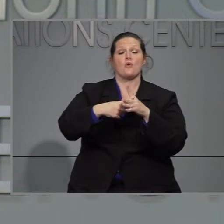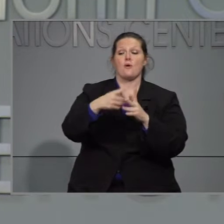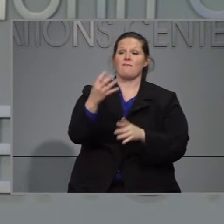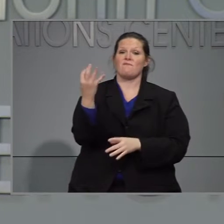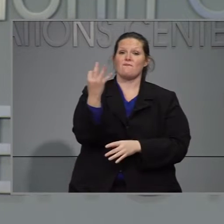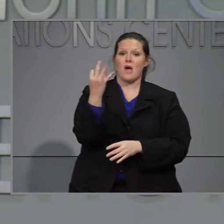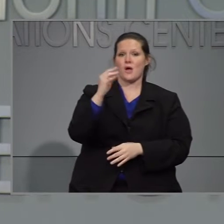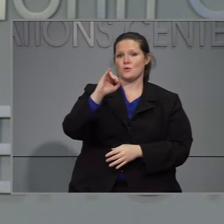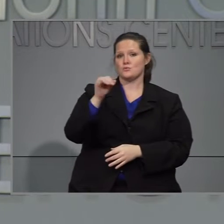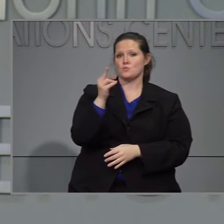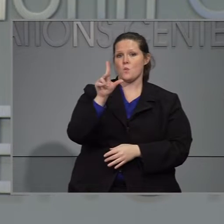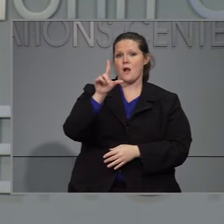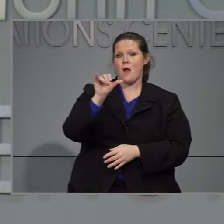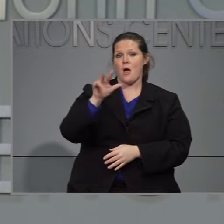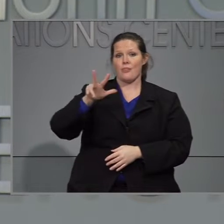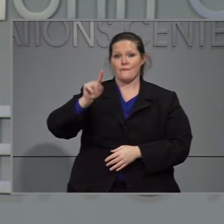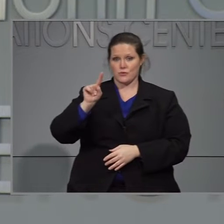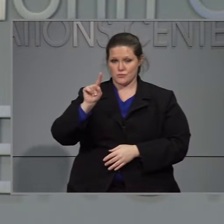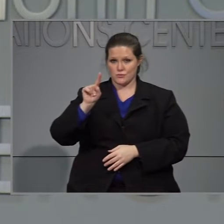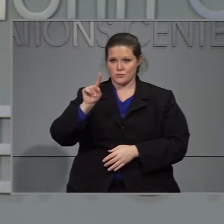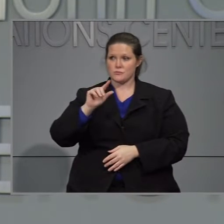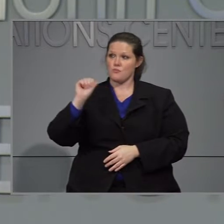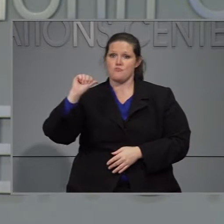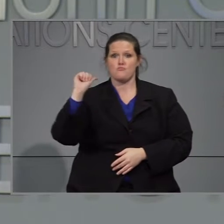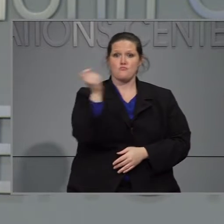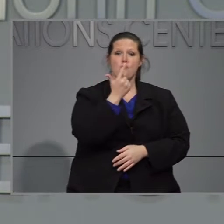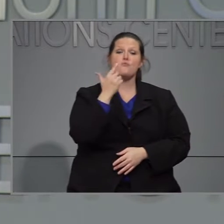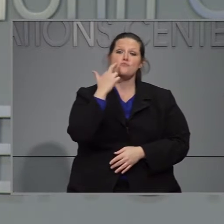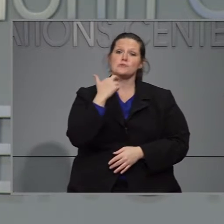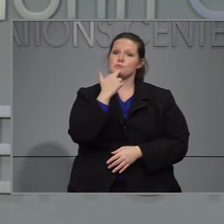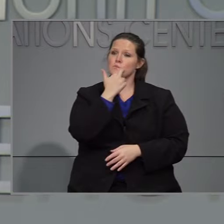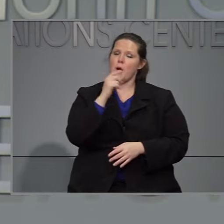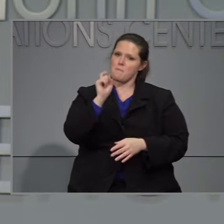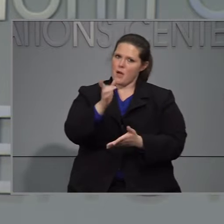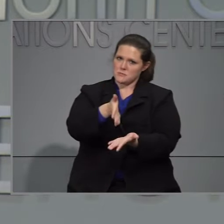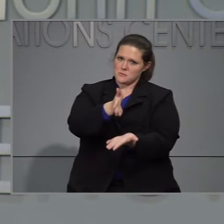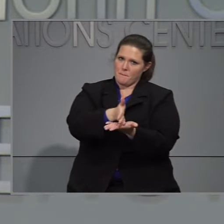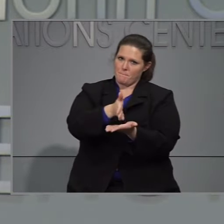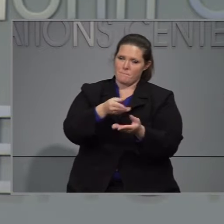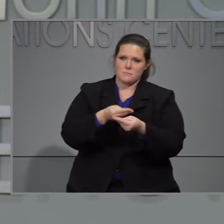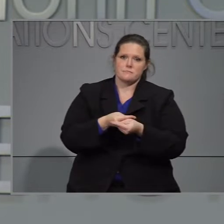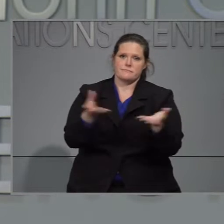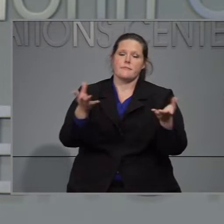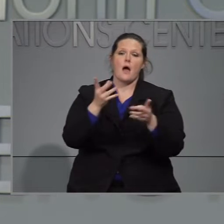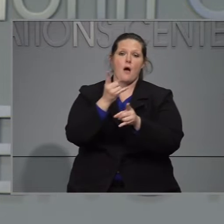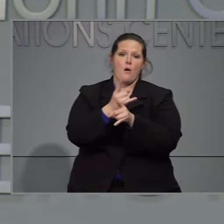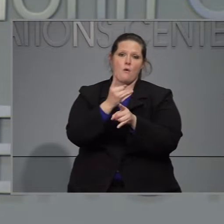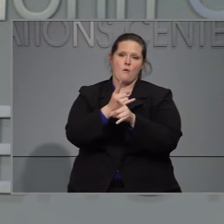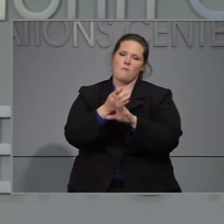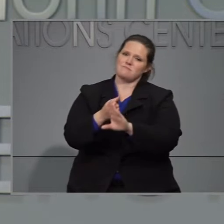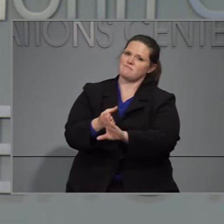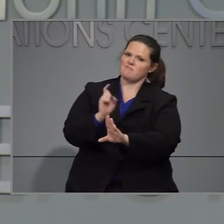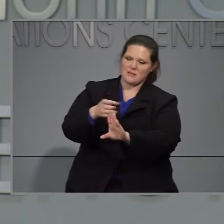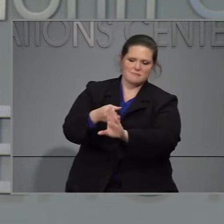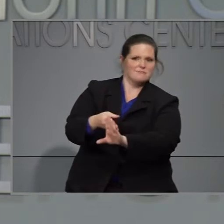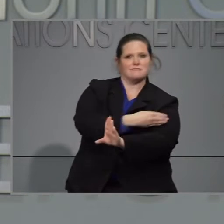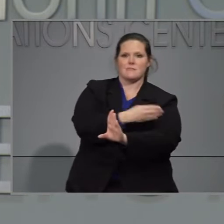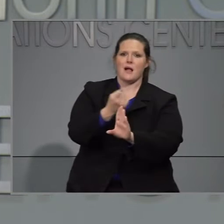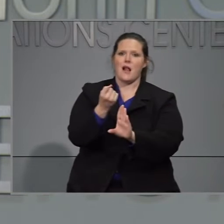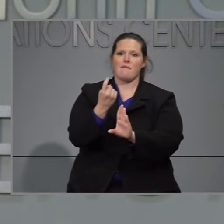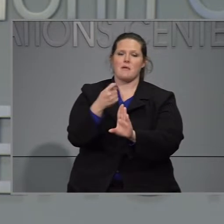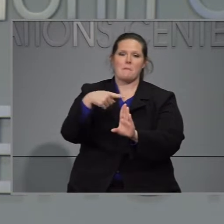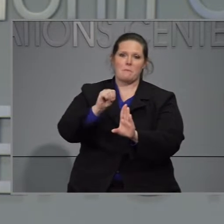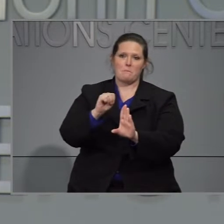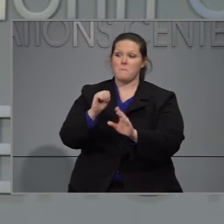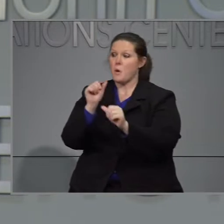los restaurantes deben parar de vender bebidas alcohólicas a las 11 de la noche. Los bares seguirán